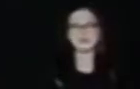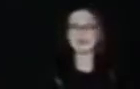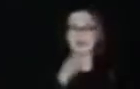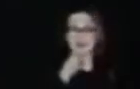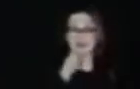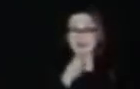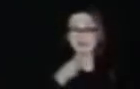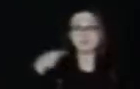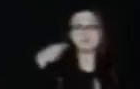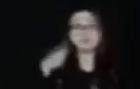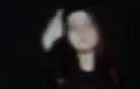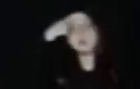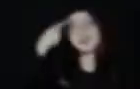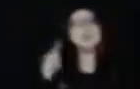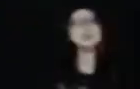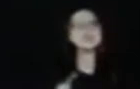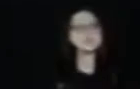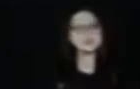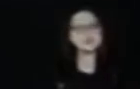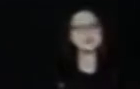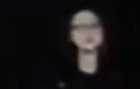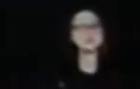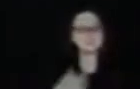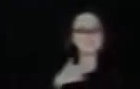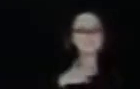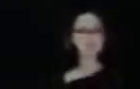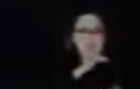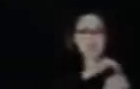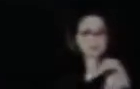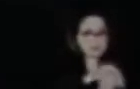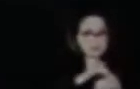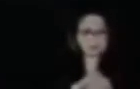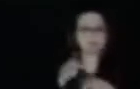Esto aplica para amigos,